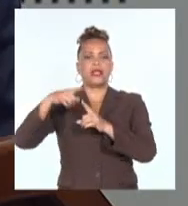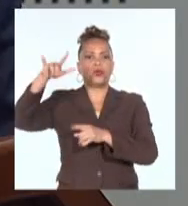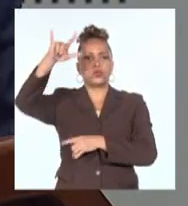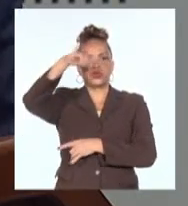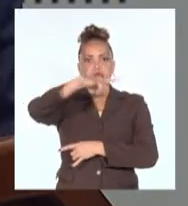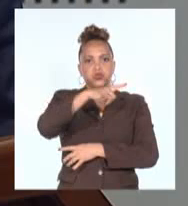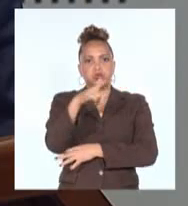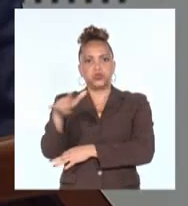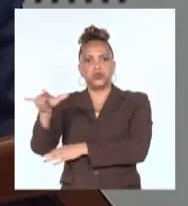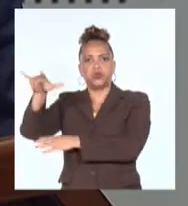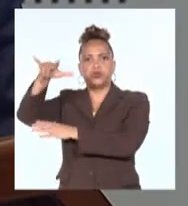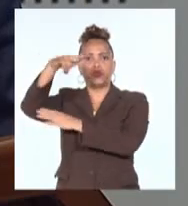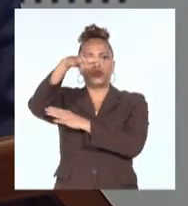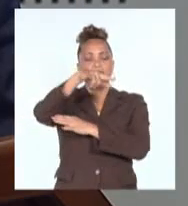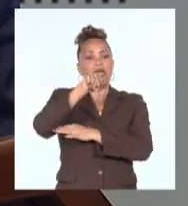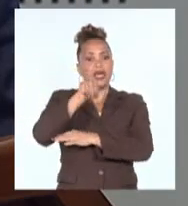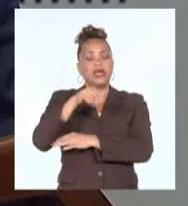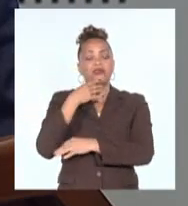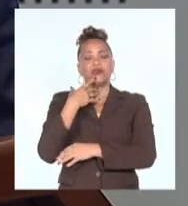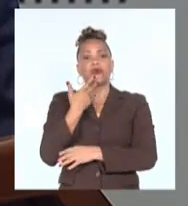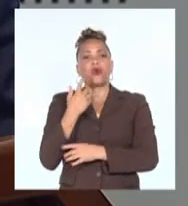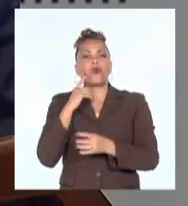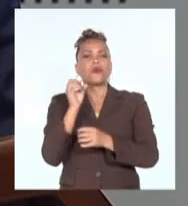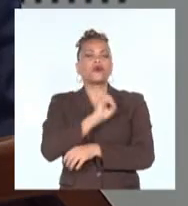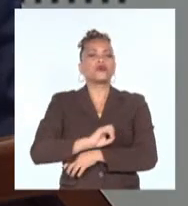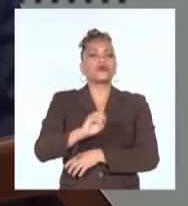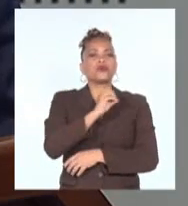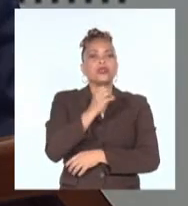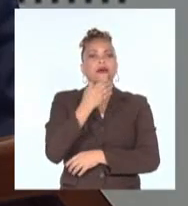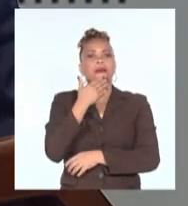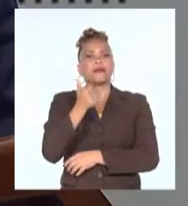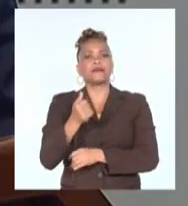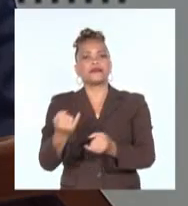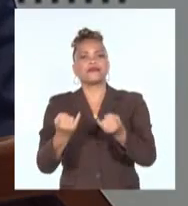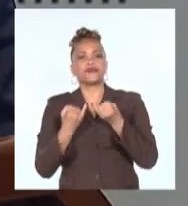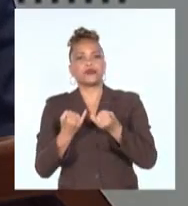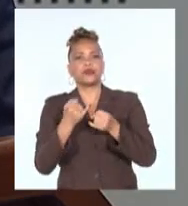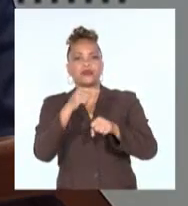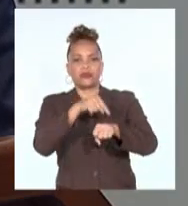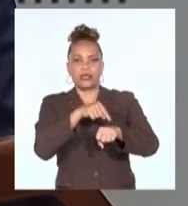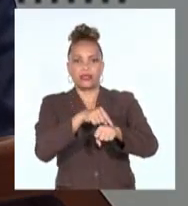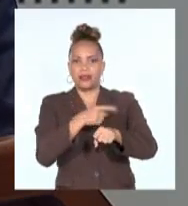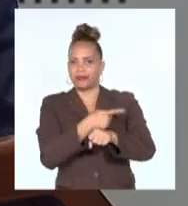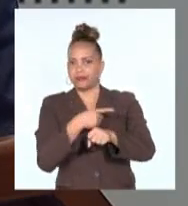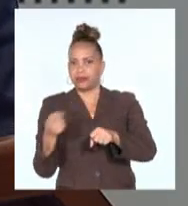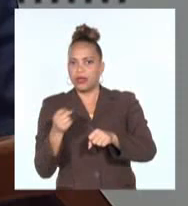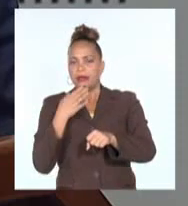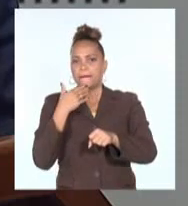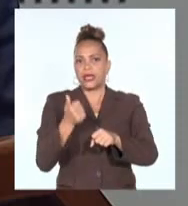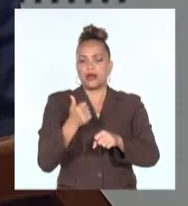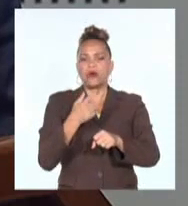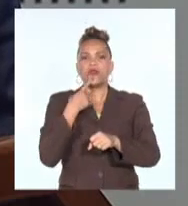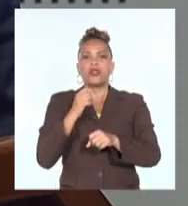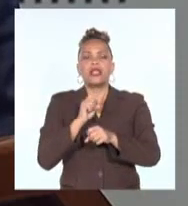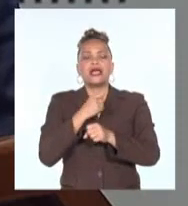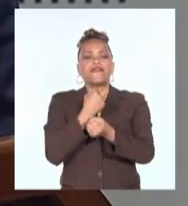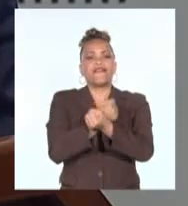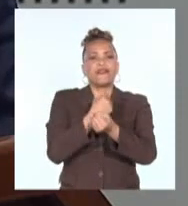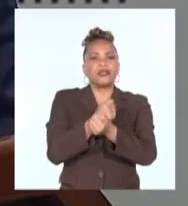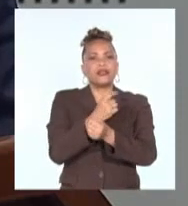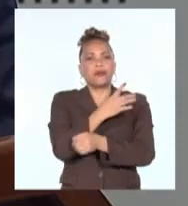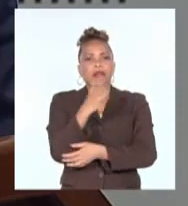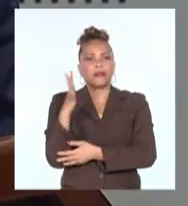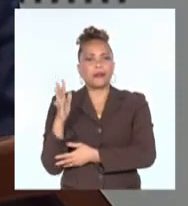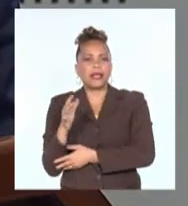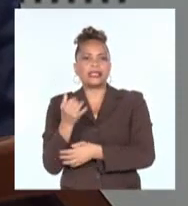ofrecen enormes oportunidades para recopilar datos en tiempo real y monitorear el clima, los cultivos, las plagas y enfermedades y las